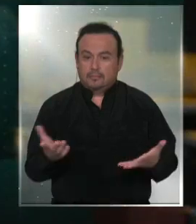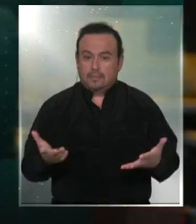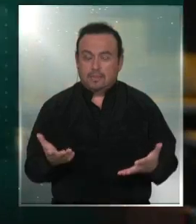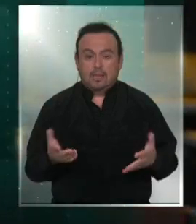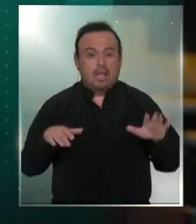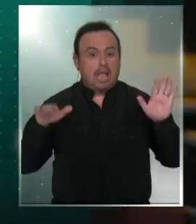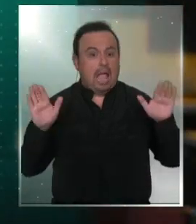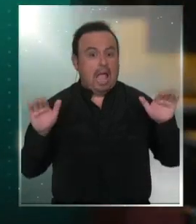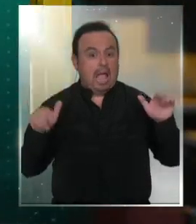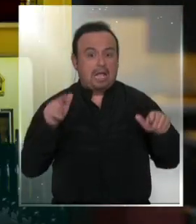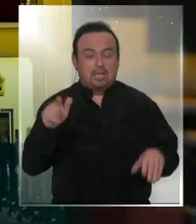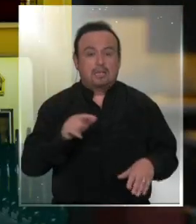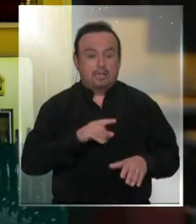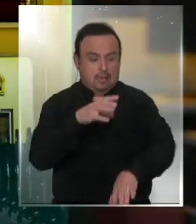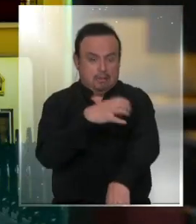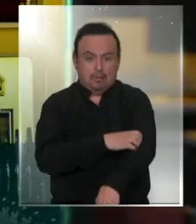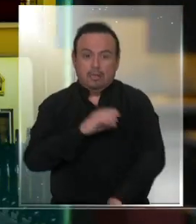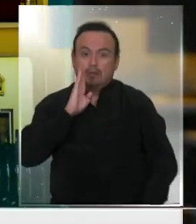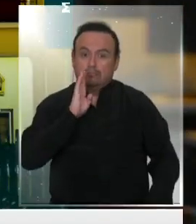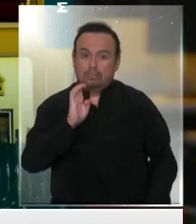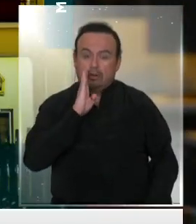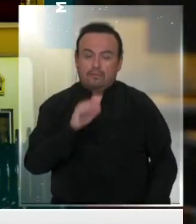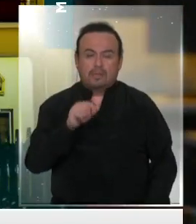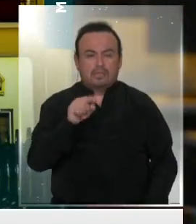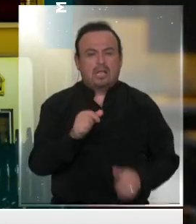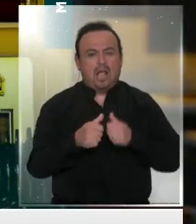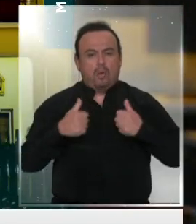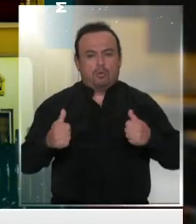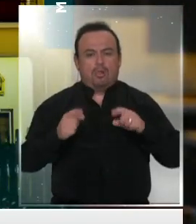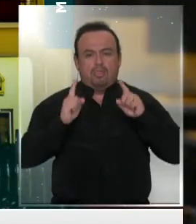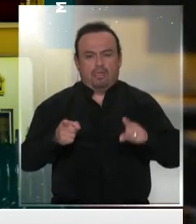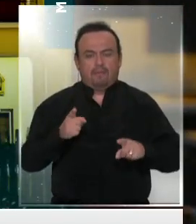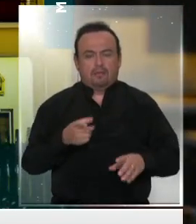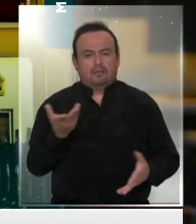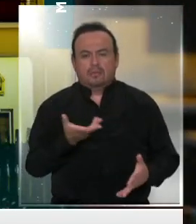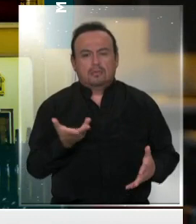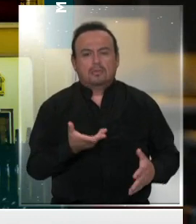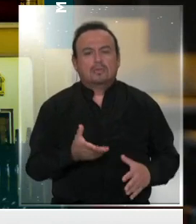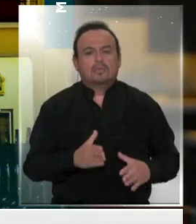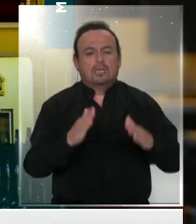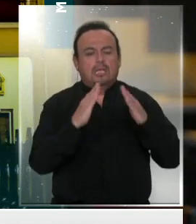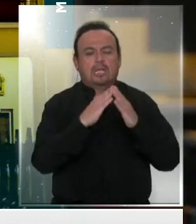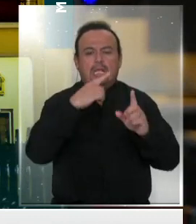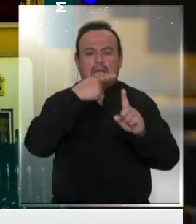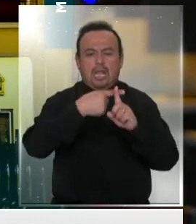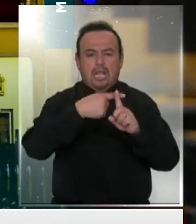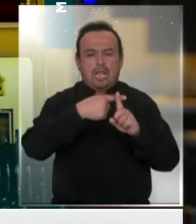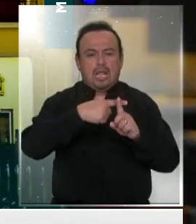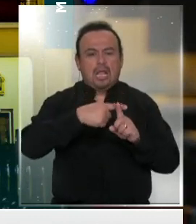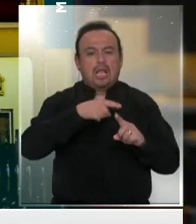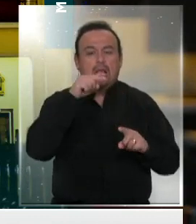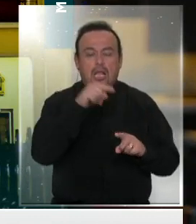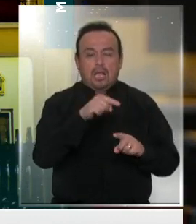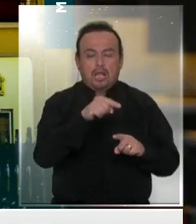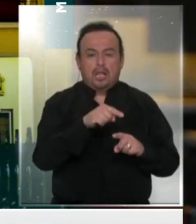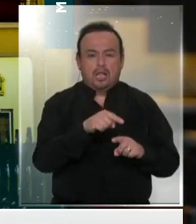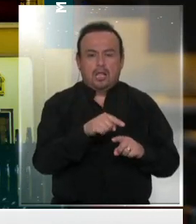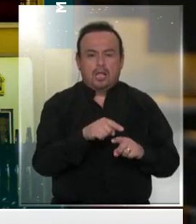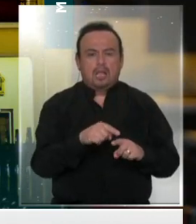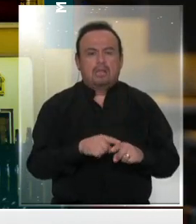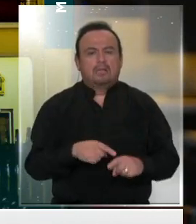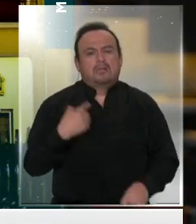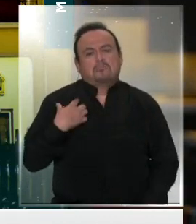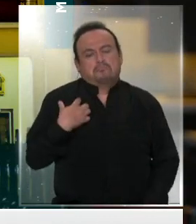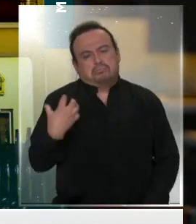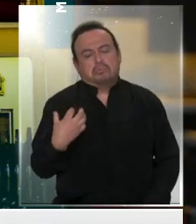Los Ángeles, en la región del Biobío, la autoridad sanitaria tuvo que intervenir para cerrar una iglesia donde a toda costa querían